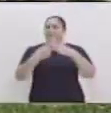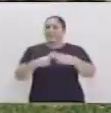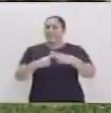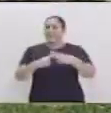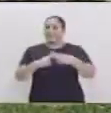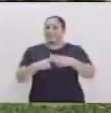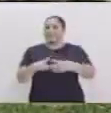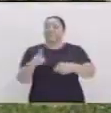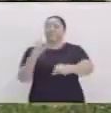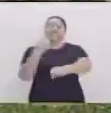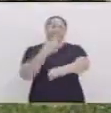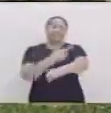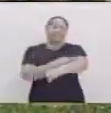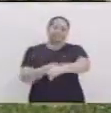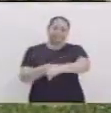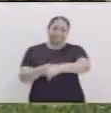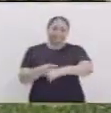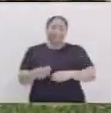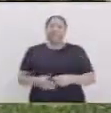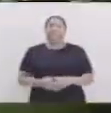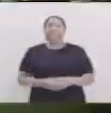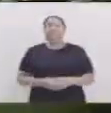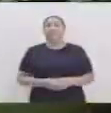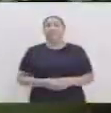comenzar, empezar,